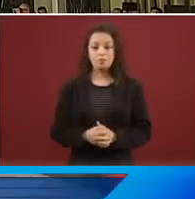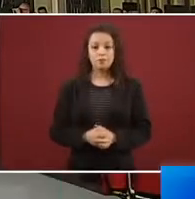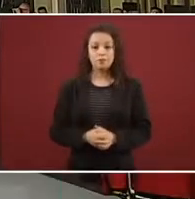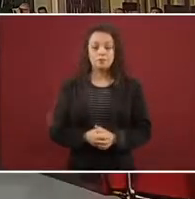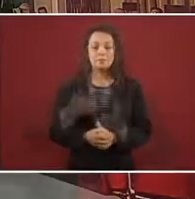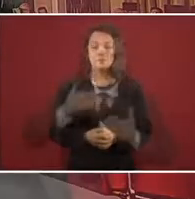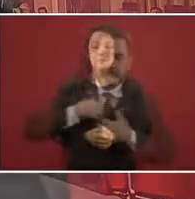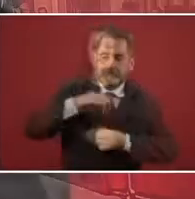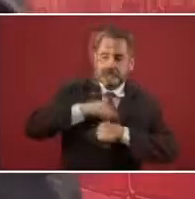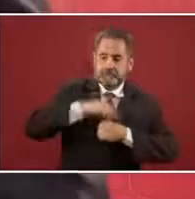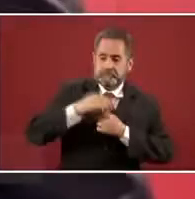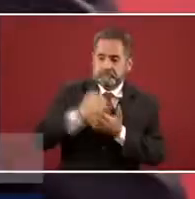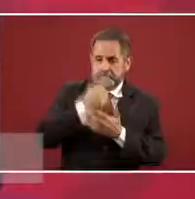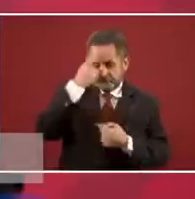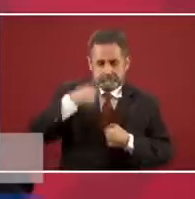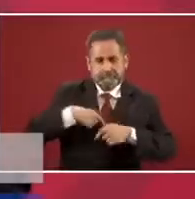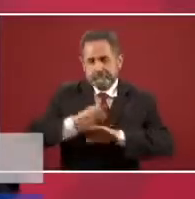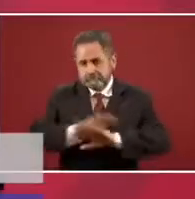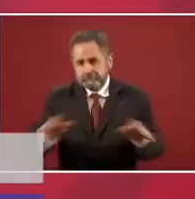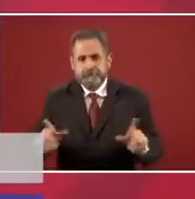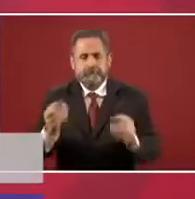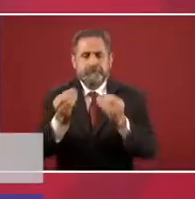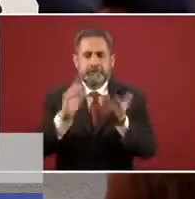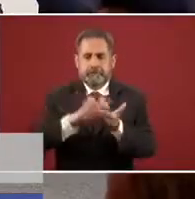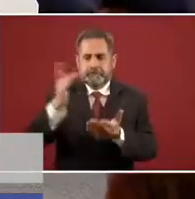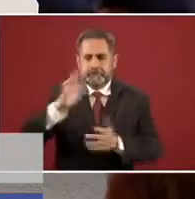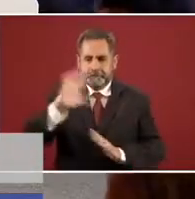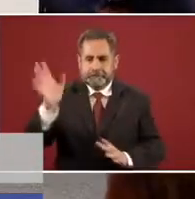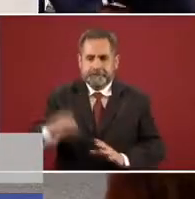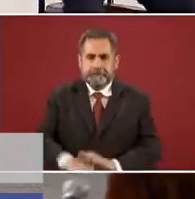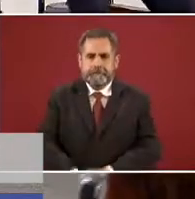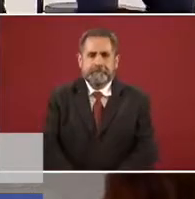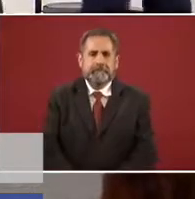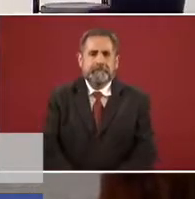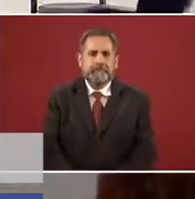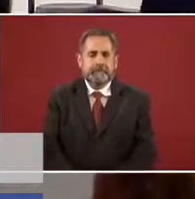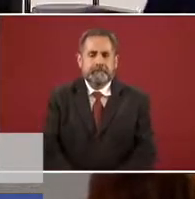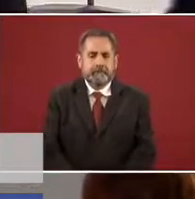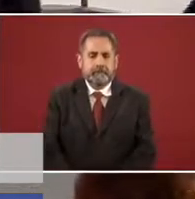general. Bueno, muchas gracias.